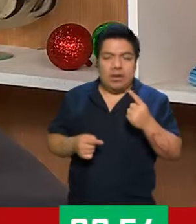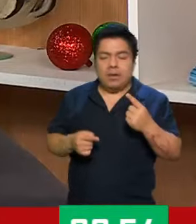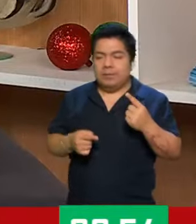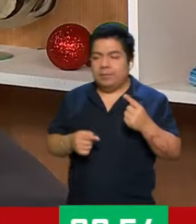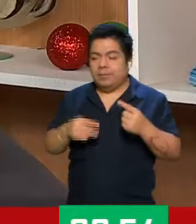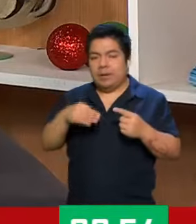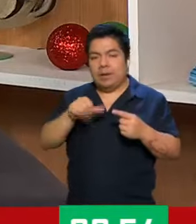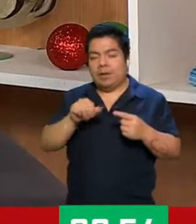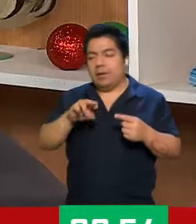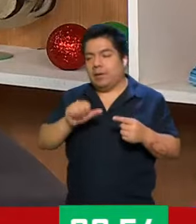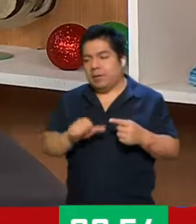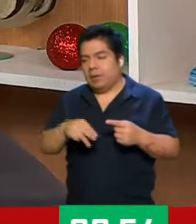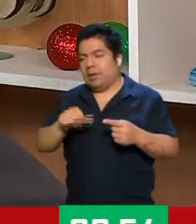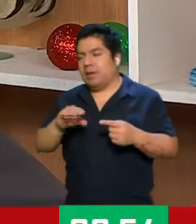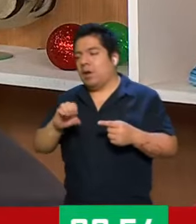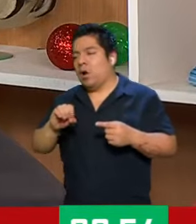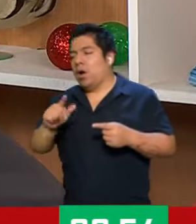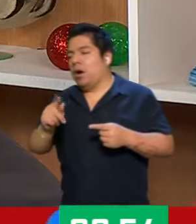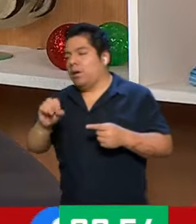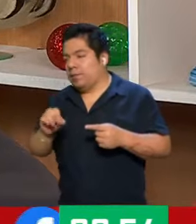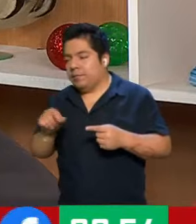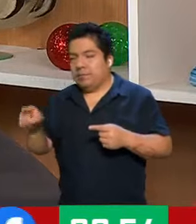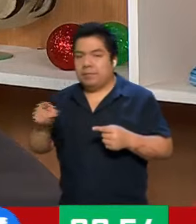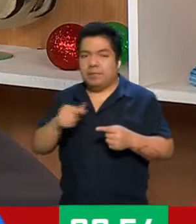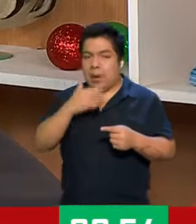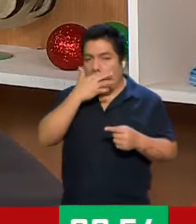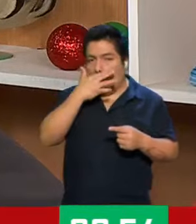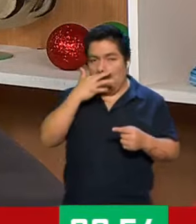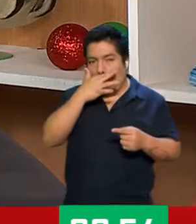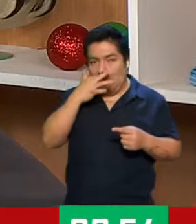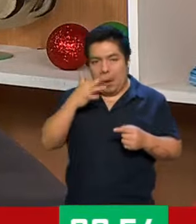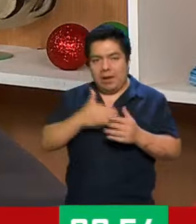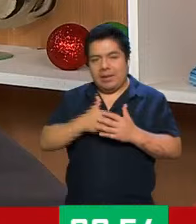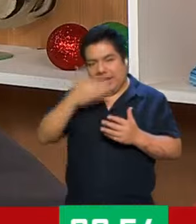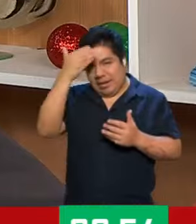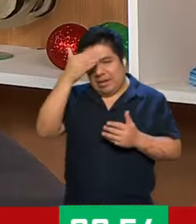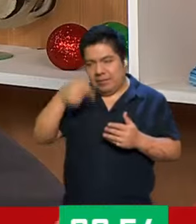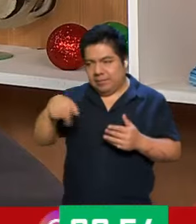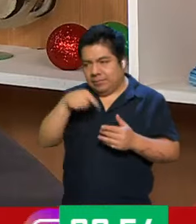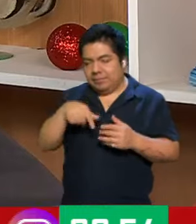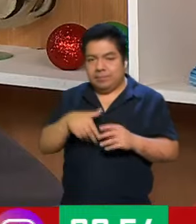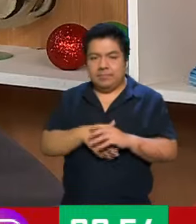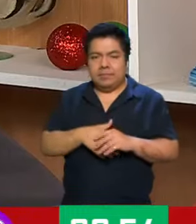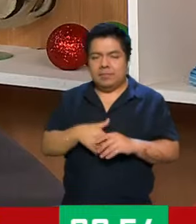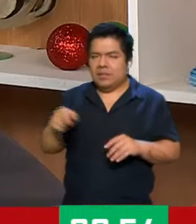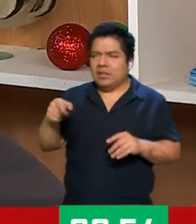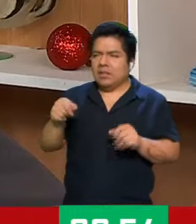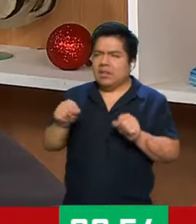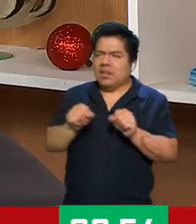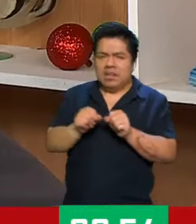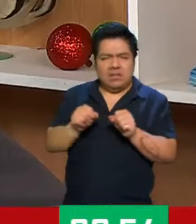que Mariana Gómez del Campo. Ah, la enfermera. Mariana Gómez del Campo logró...